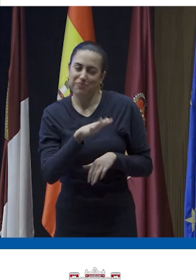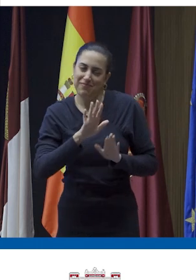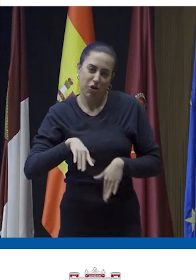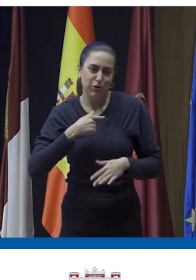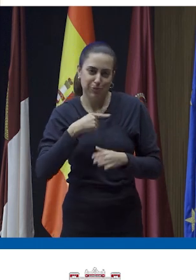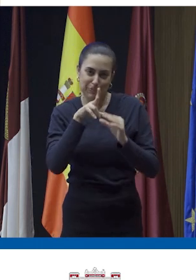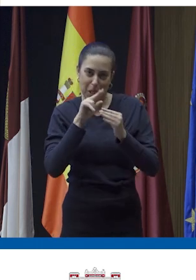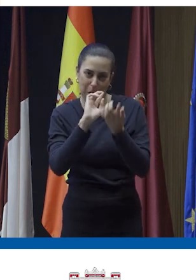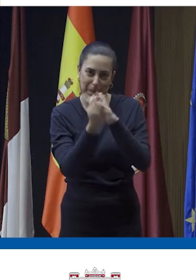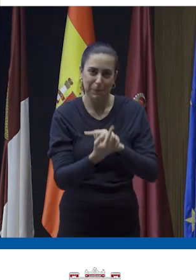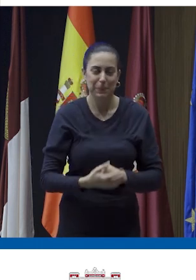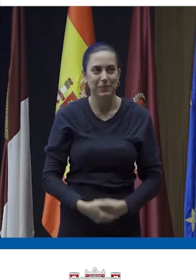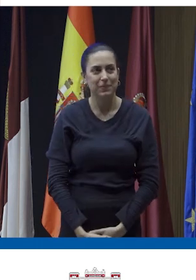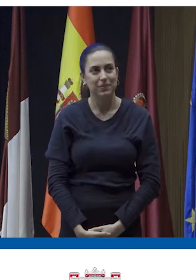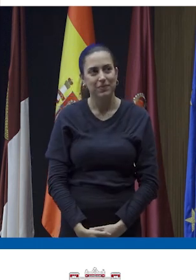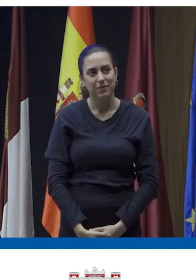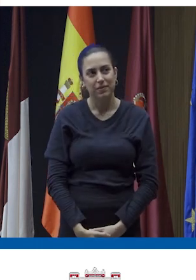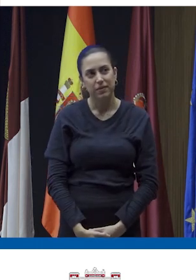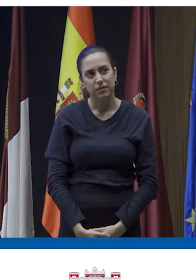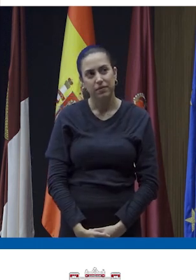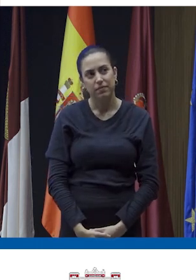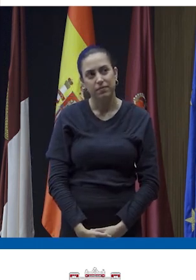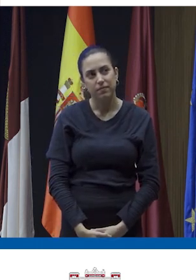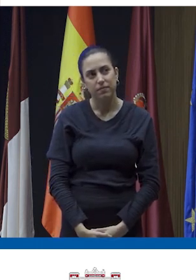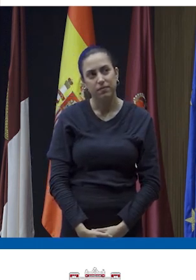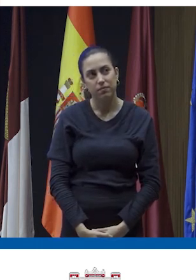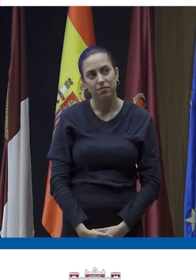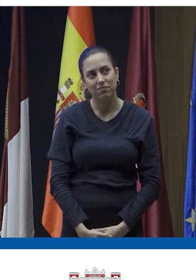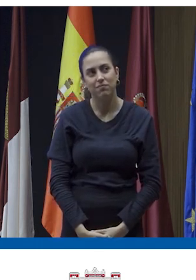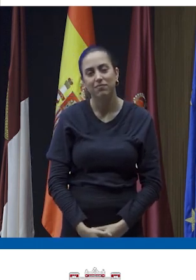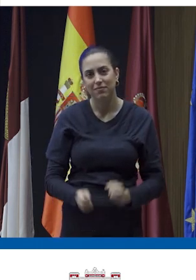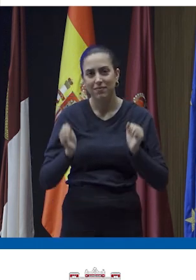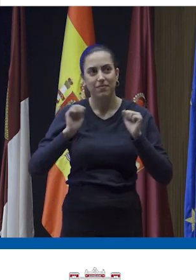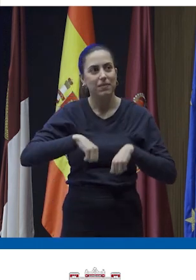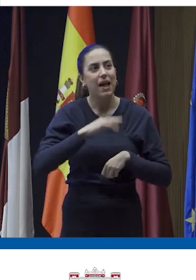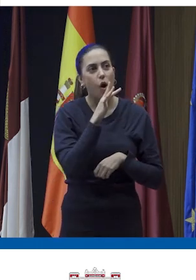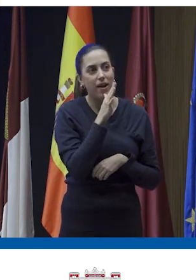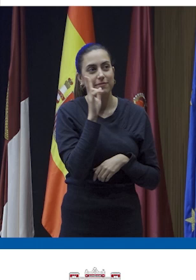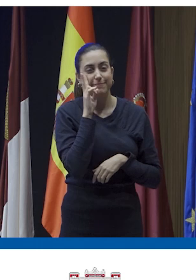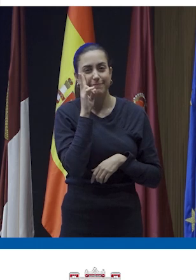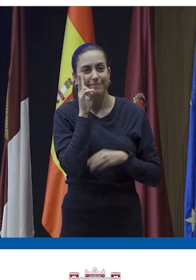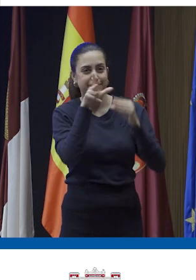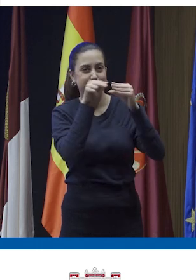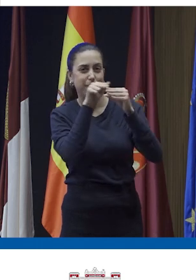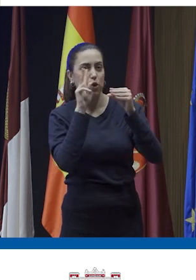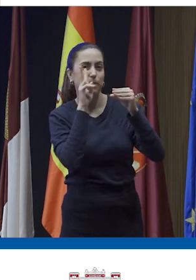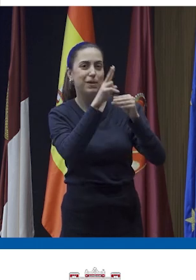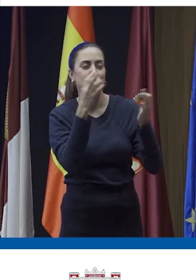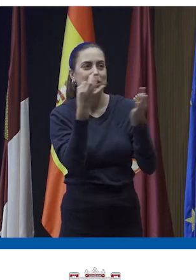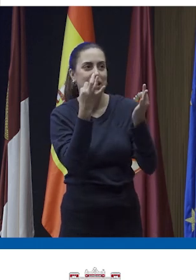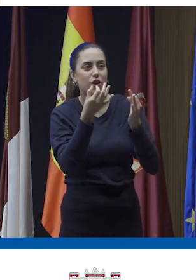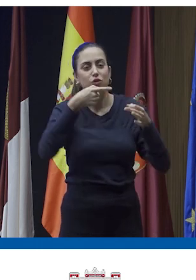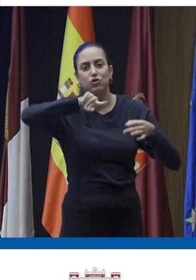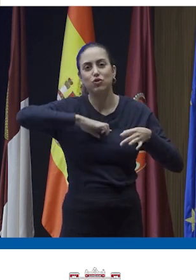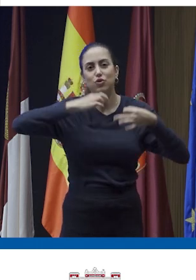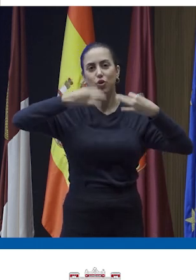Bueno, entonces, para aquí podéis ver aquí. Vale, pues vamos a ver cómo, por así decirlo, nosotros normalmente solemos utilizar 2 incisiones.